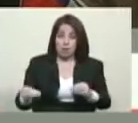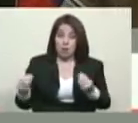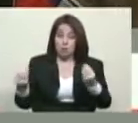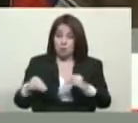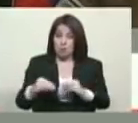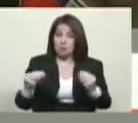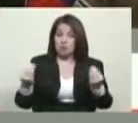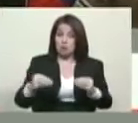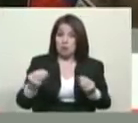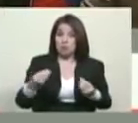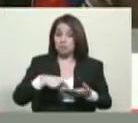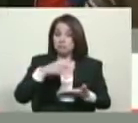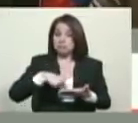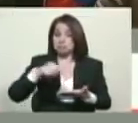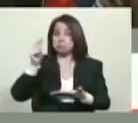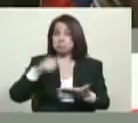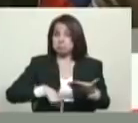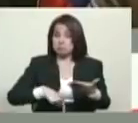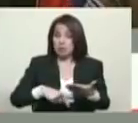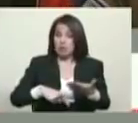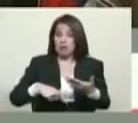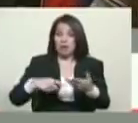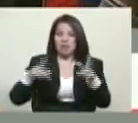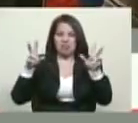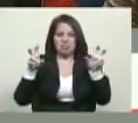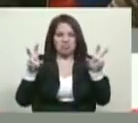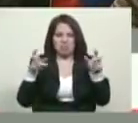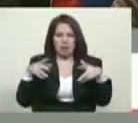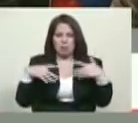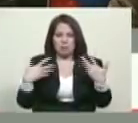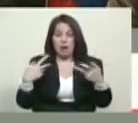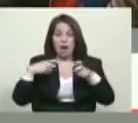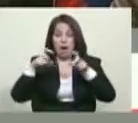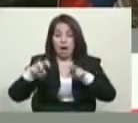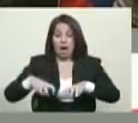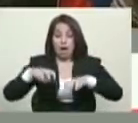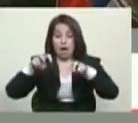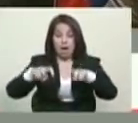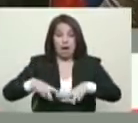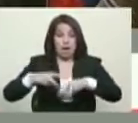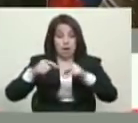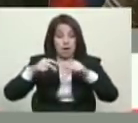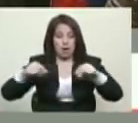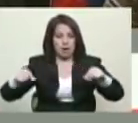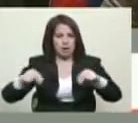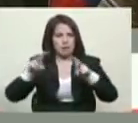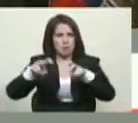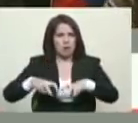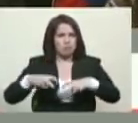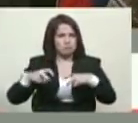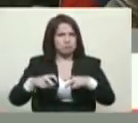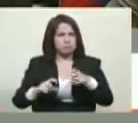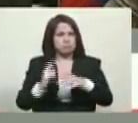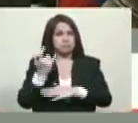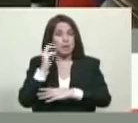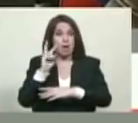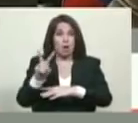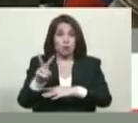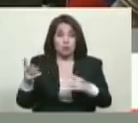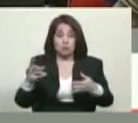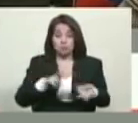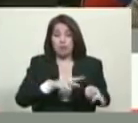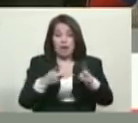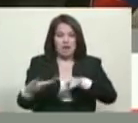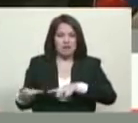proyectos en materia agrícola, así como la alianza entre la República Popular de China y